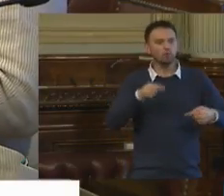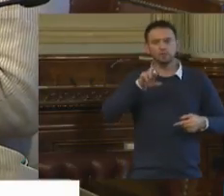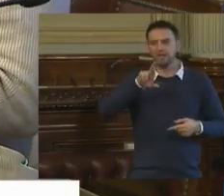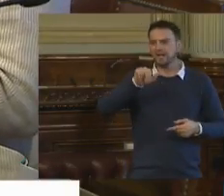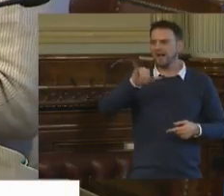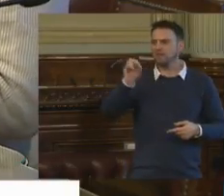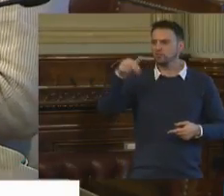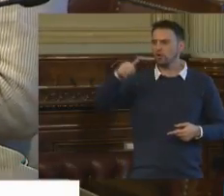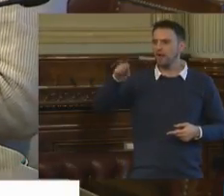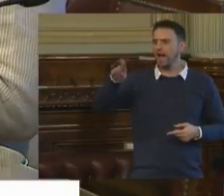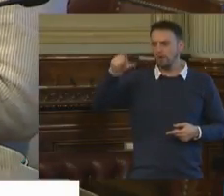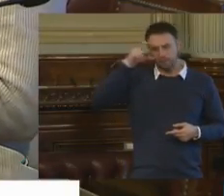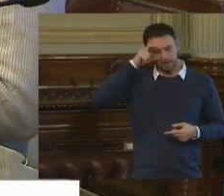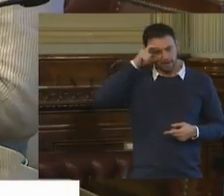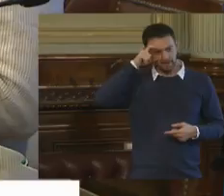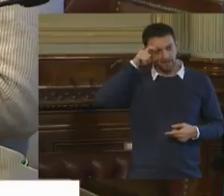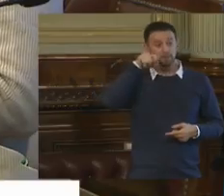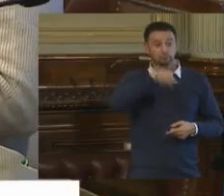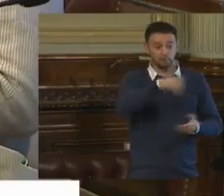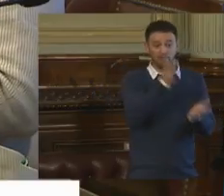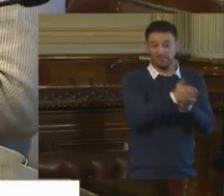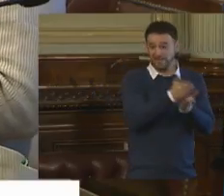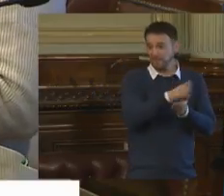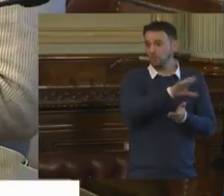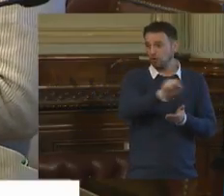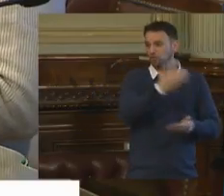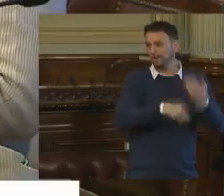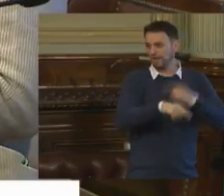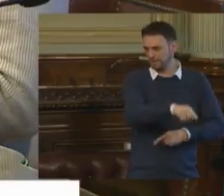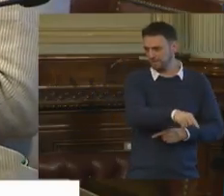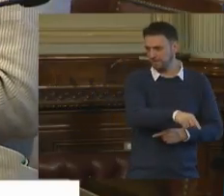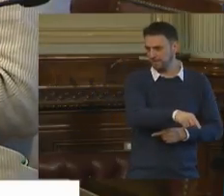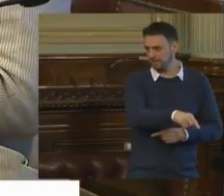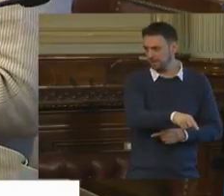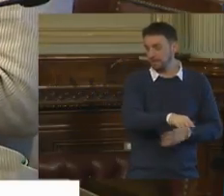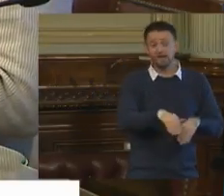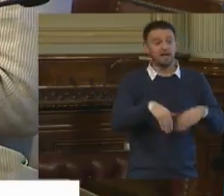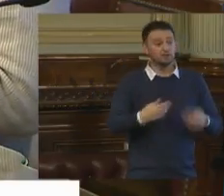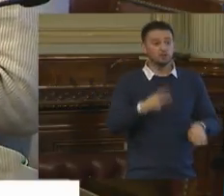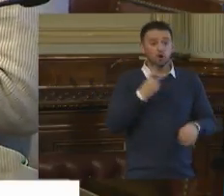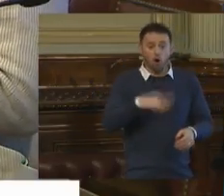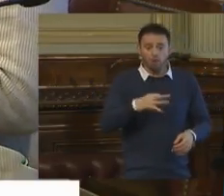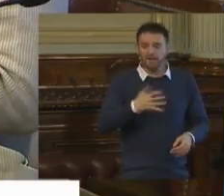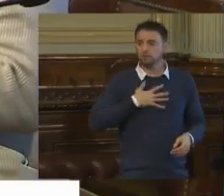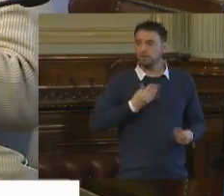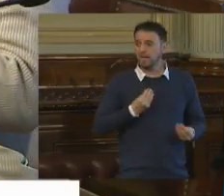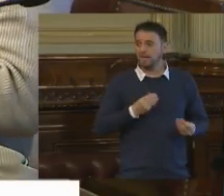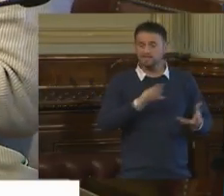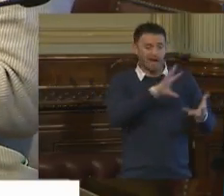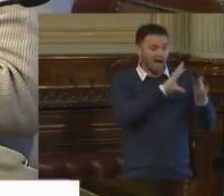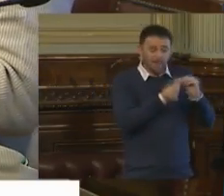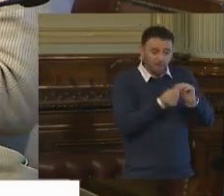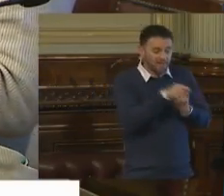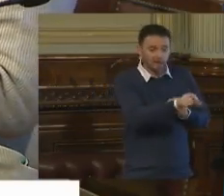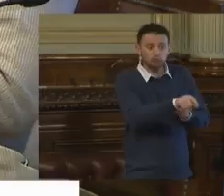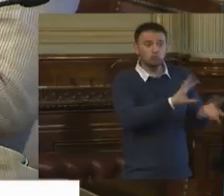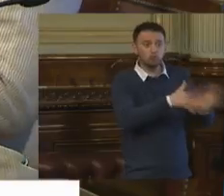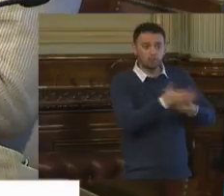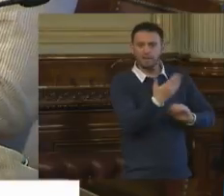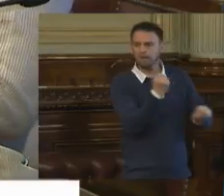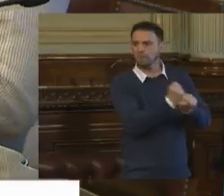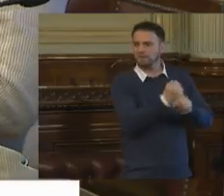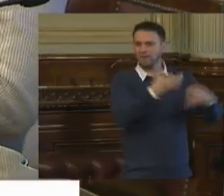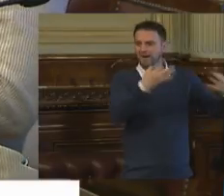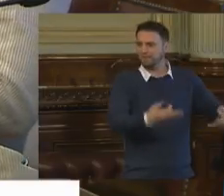ajustes razonables los ajustes razonables son un derecho de las personas con discapacidad y son tienen justamente esta finalidad que cada